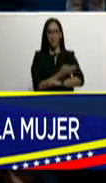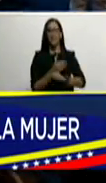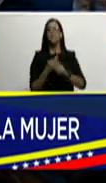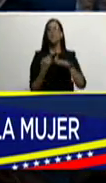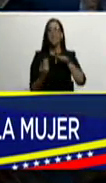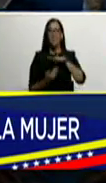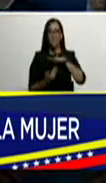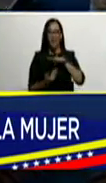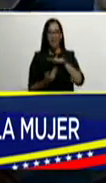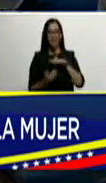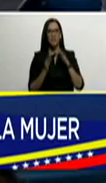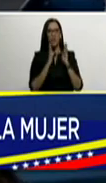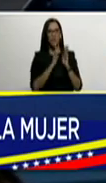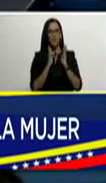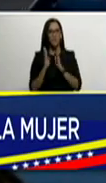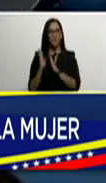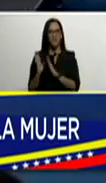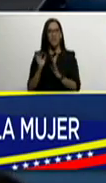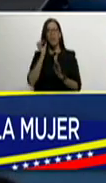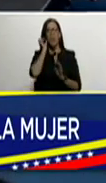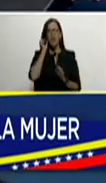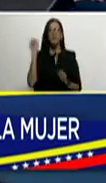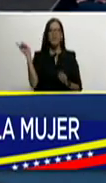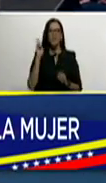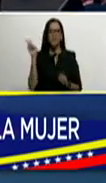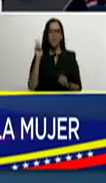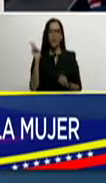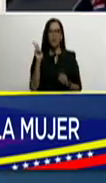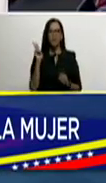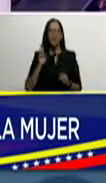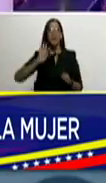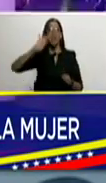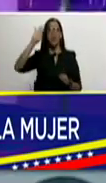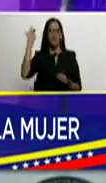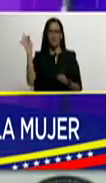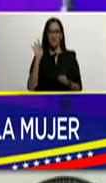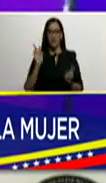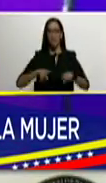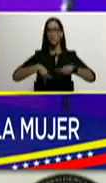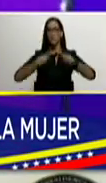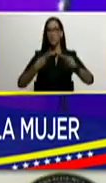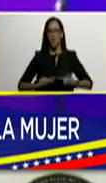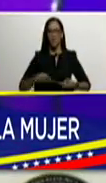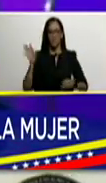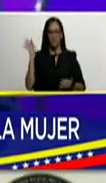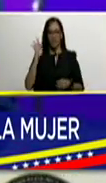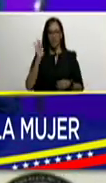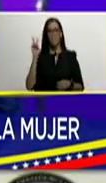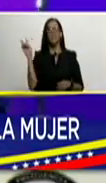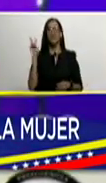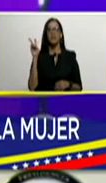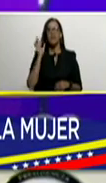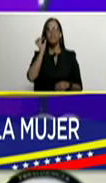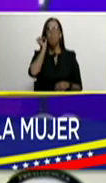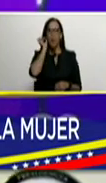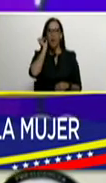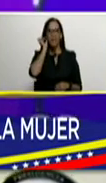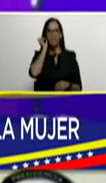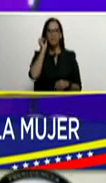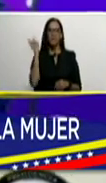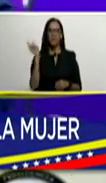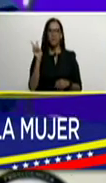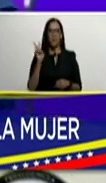base organizativa de la mujer venezolana, la federación, la nueva Federación Venezolana de Mujeres